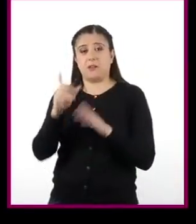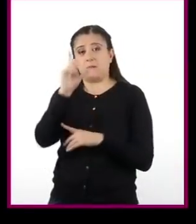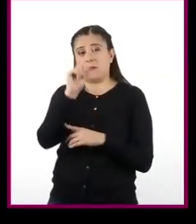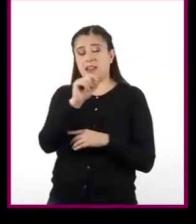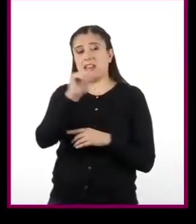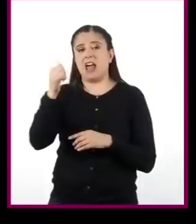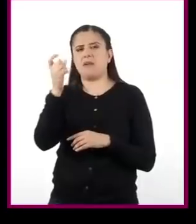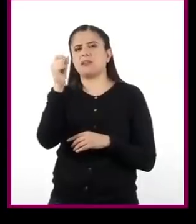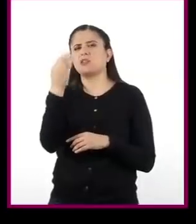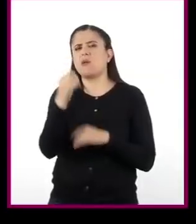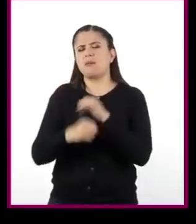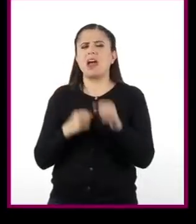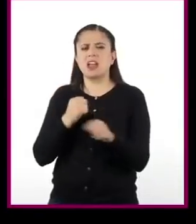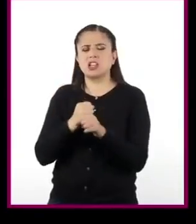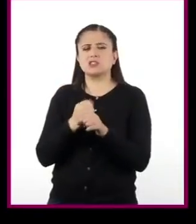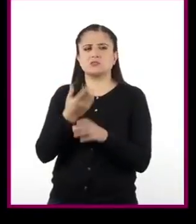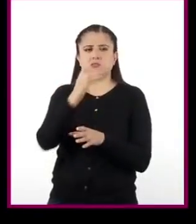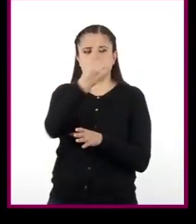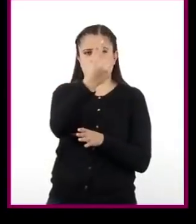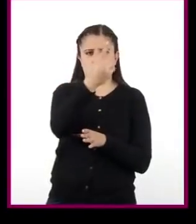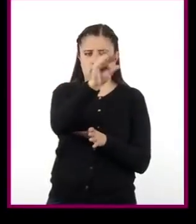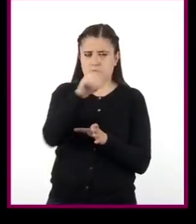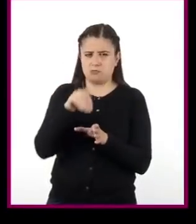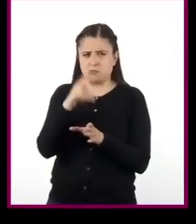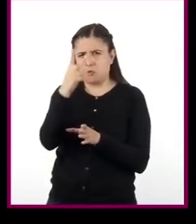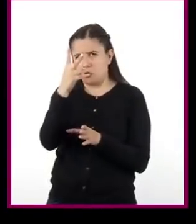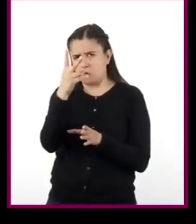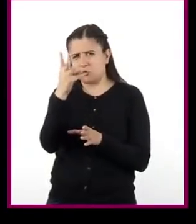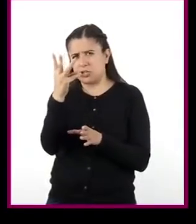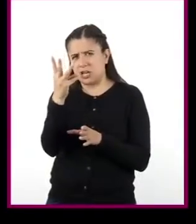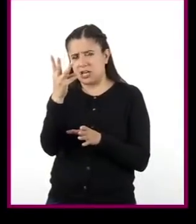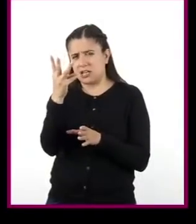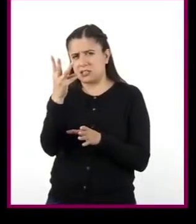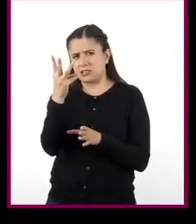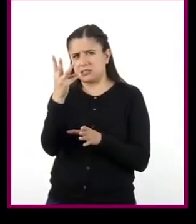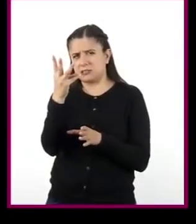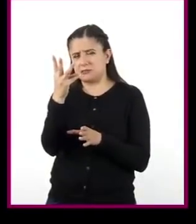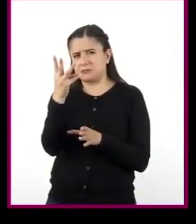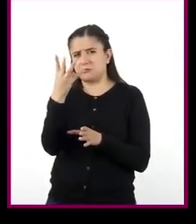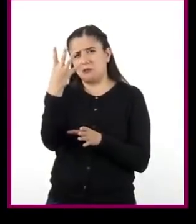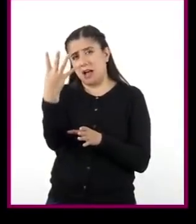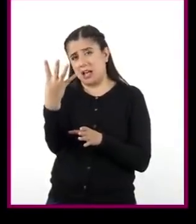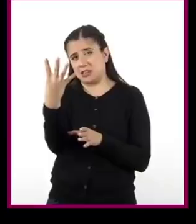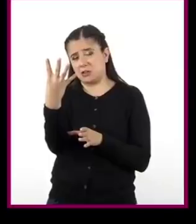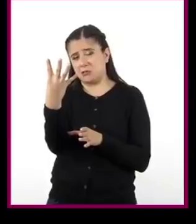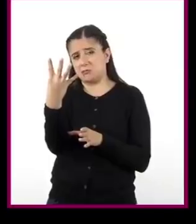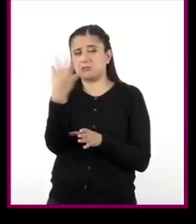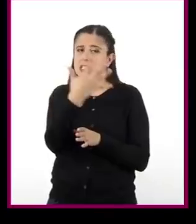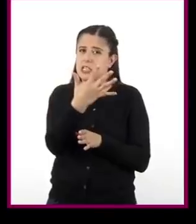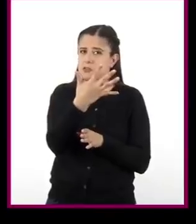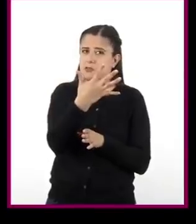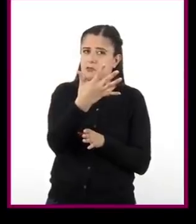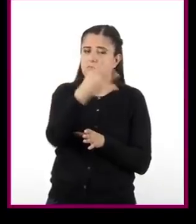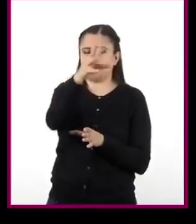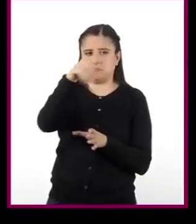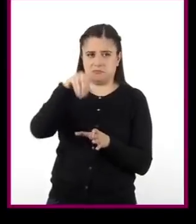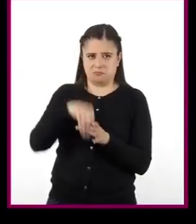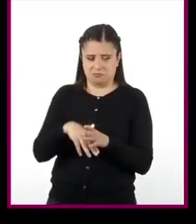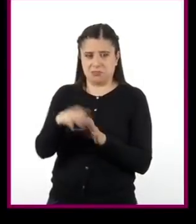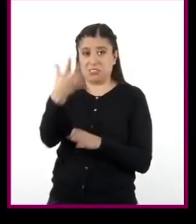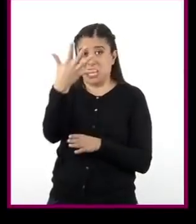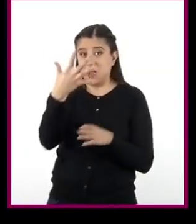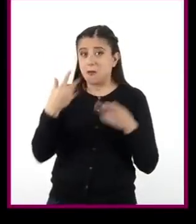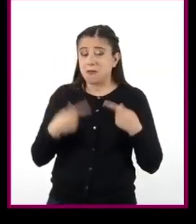20 y 29 años, ¿verdad? Aquí tenemos 1, 2, 3, 4, 5, ¿verdad?